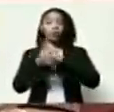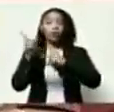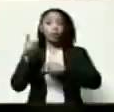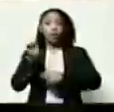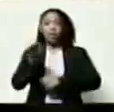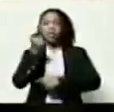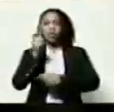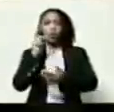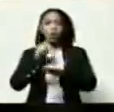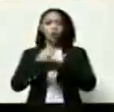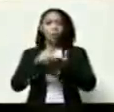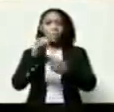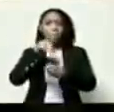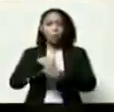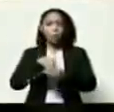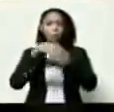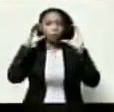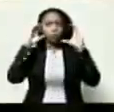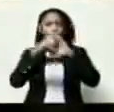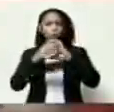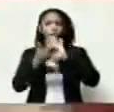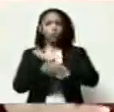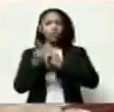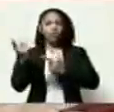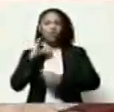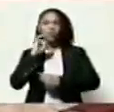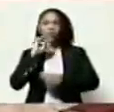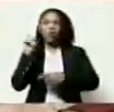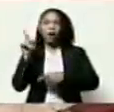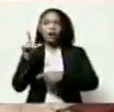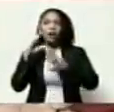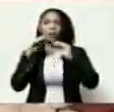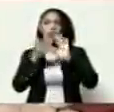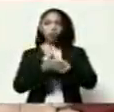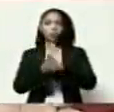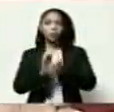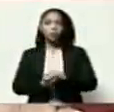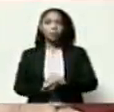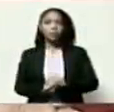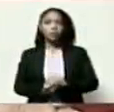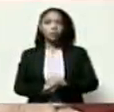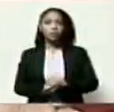allí. Y ninguno tenía información de lo que allí se habló.